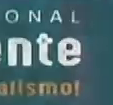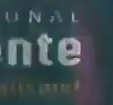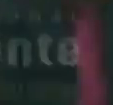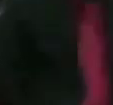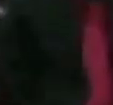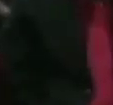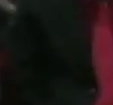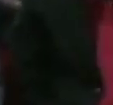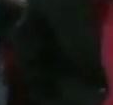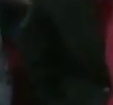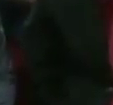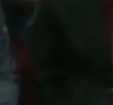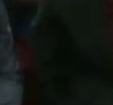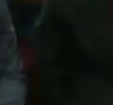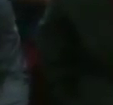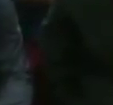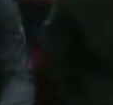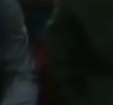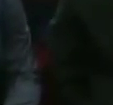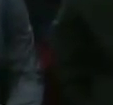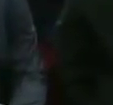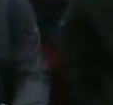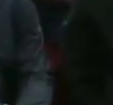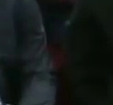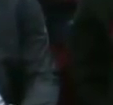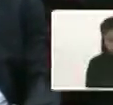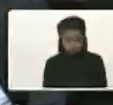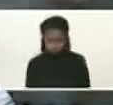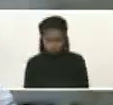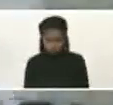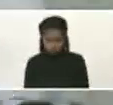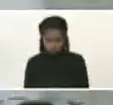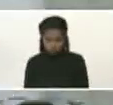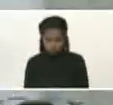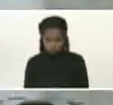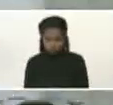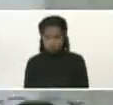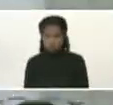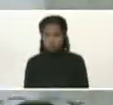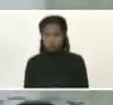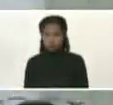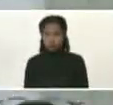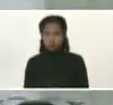Yo quiero pedirles disculpas a ustedes, empezando esta intervención. Ya quiero escuchar,